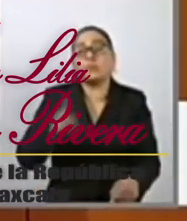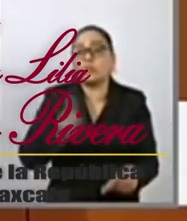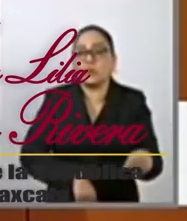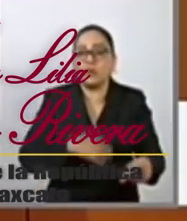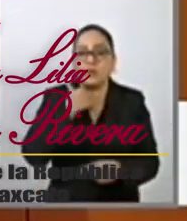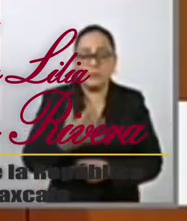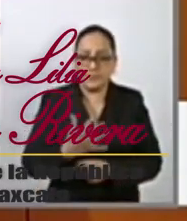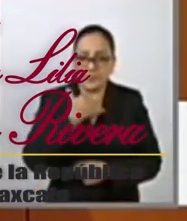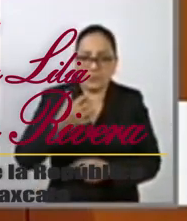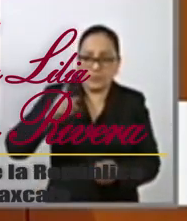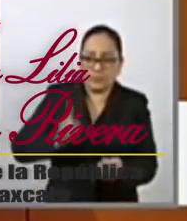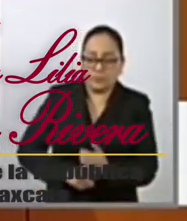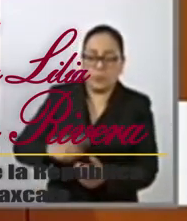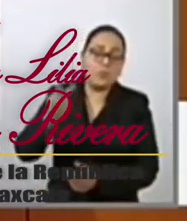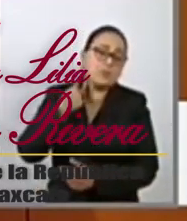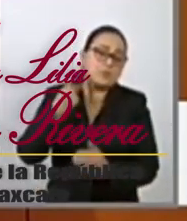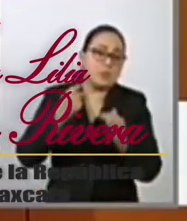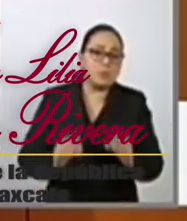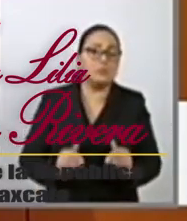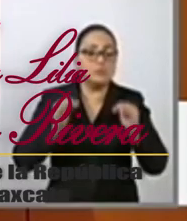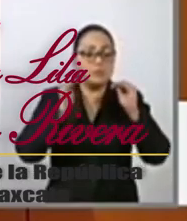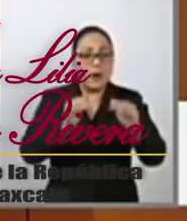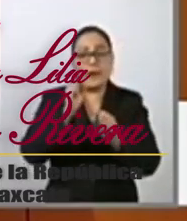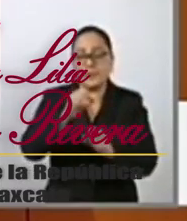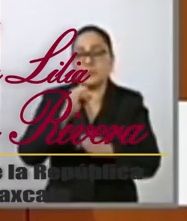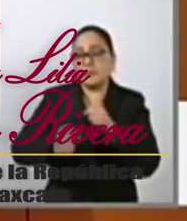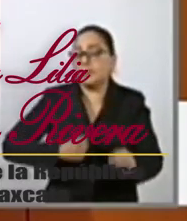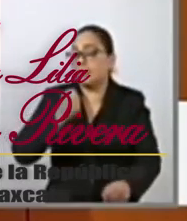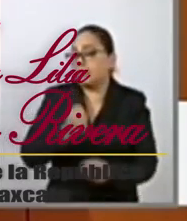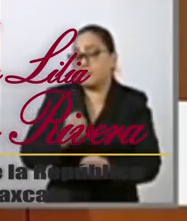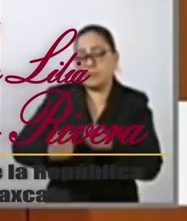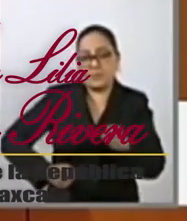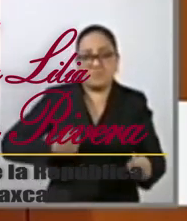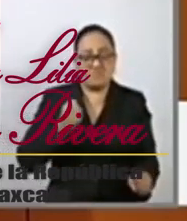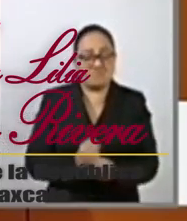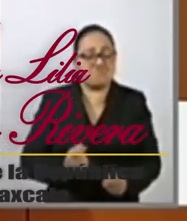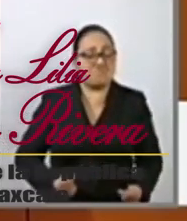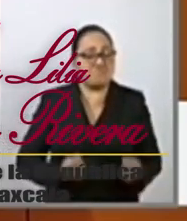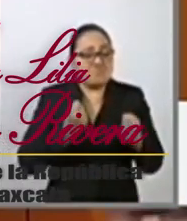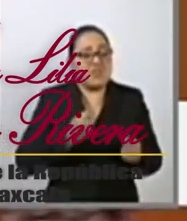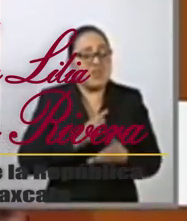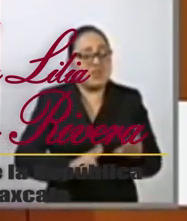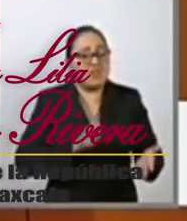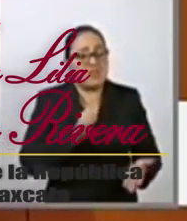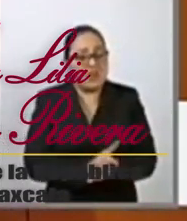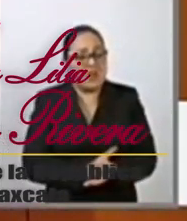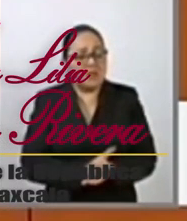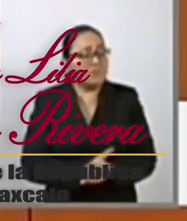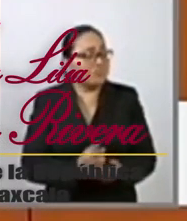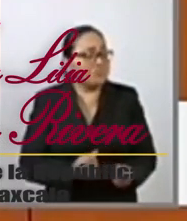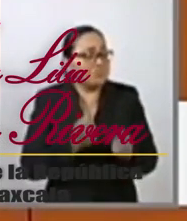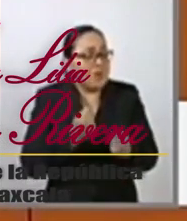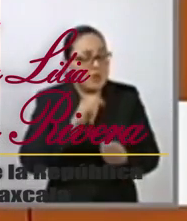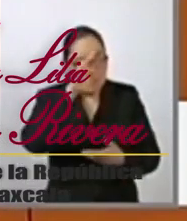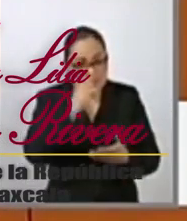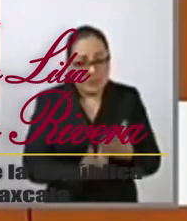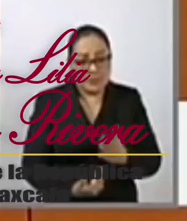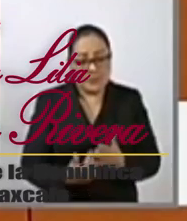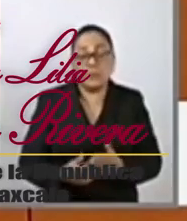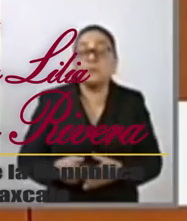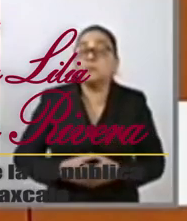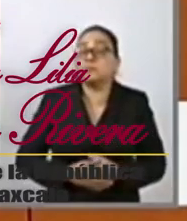élites políticas que por décadas han burlado la justicia a costa de la sociedad mexicana, que en su conjunto